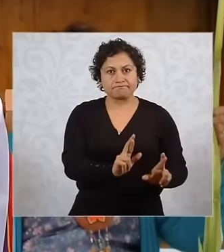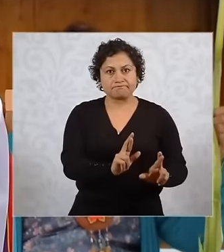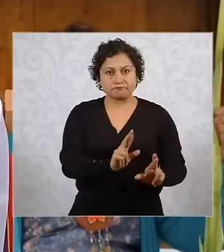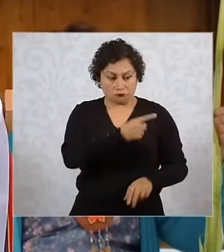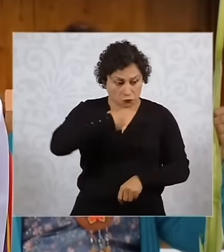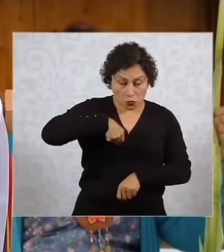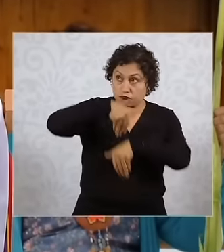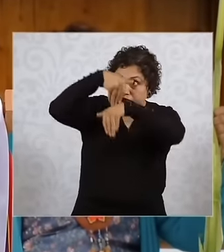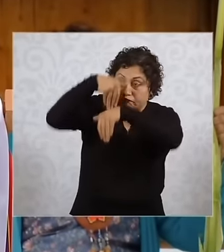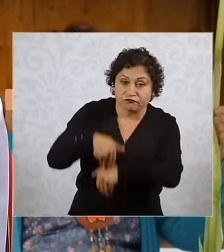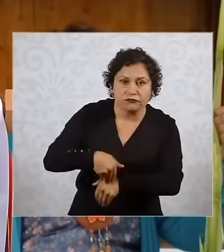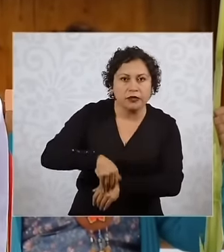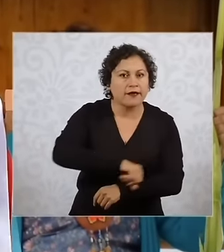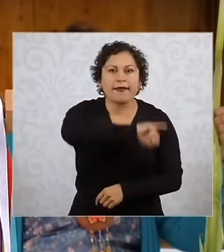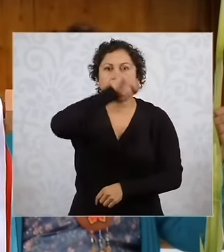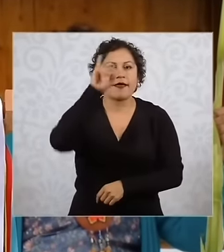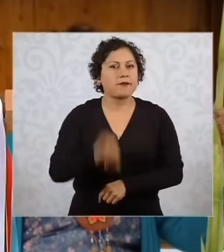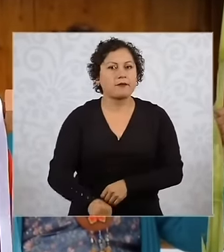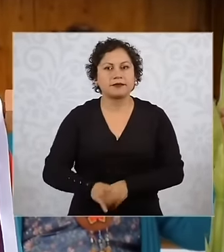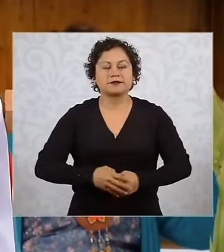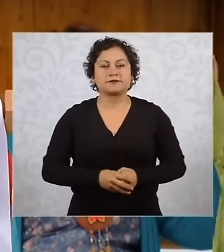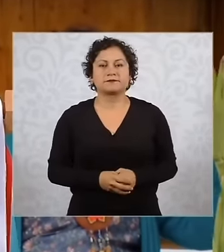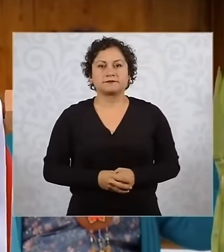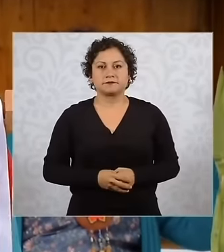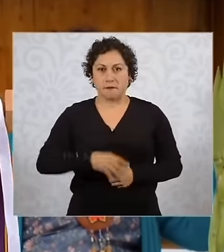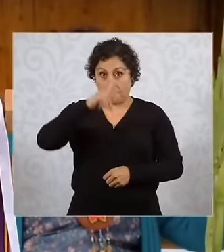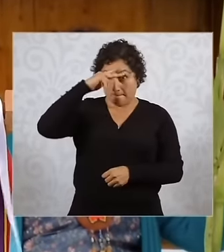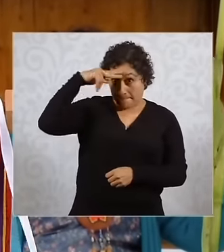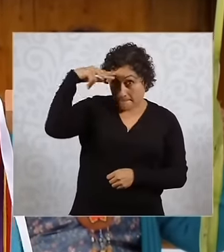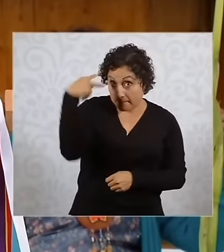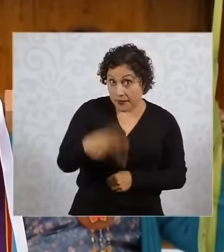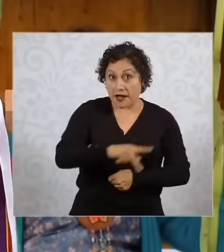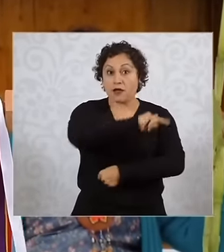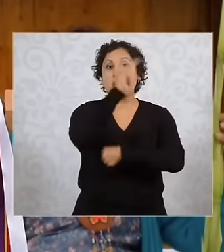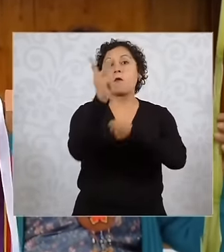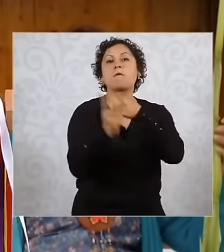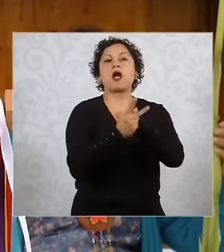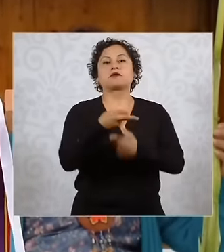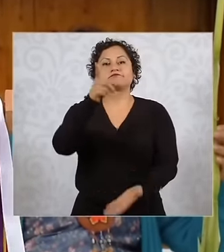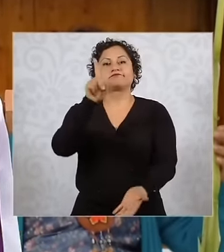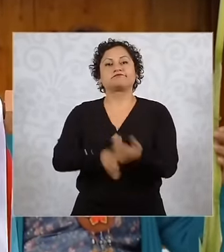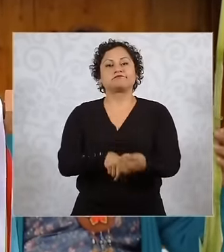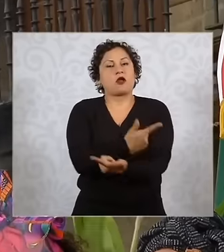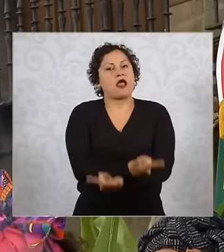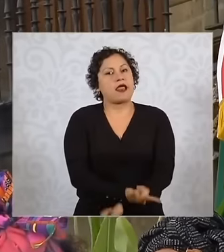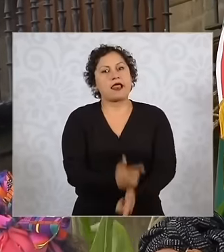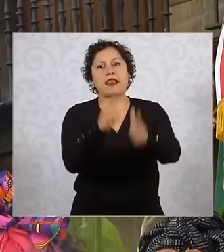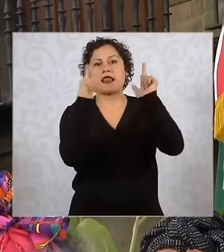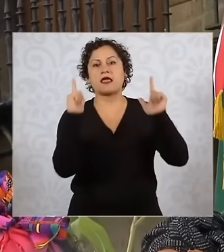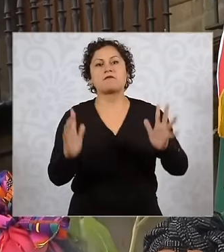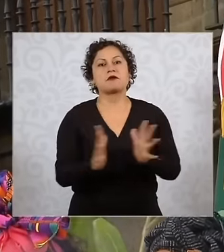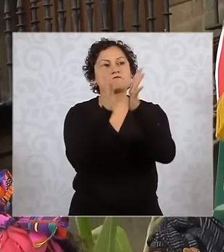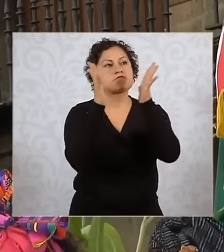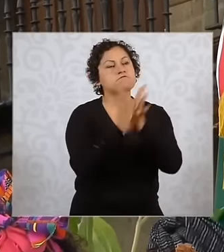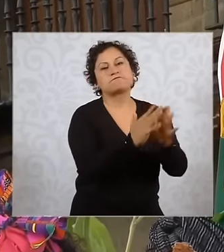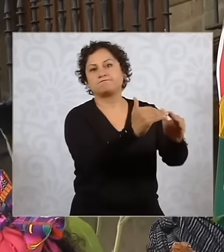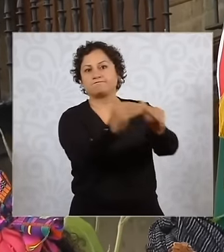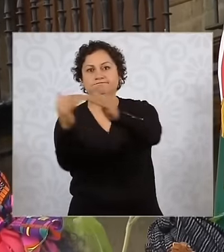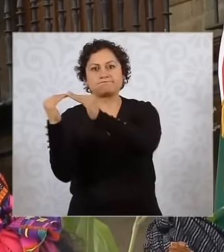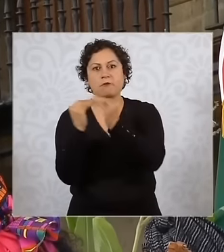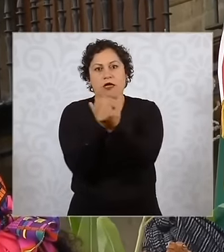subordinación. Somos un país libre, democrático, soberano,